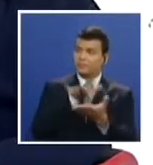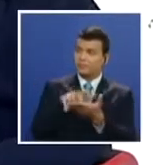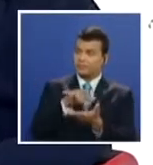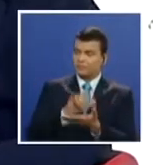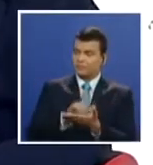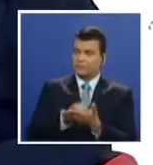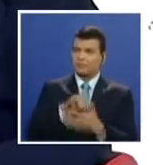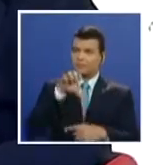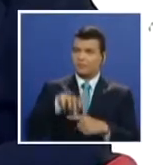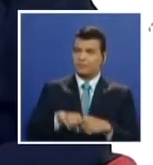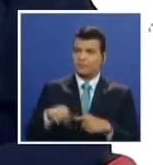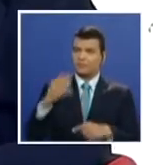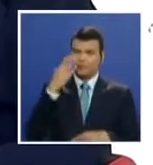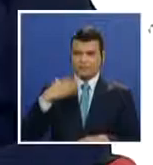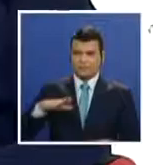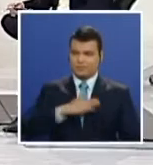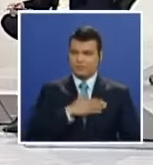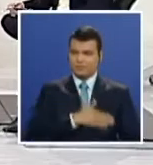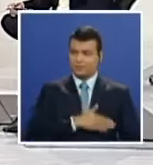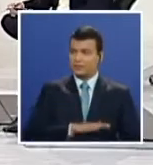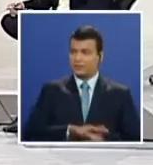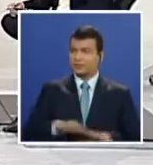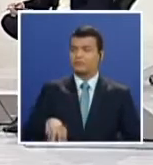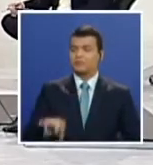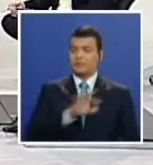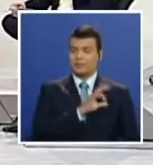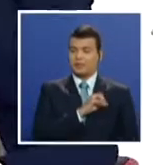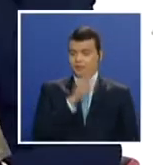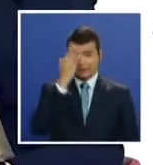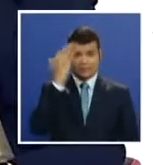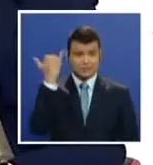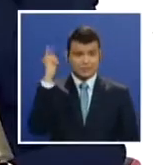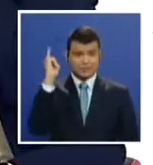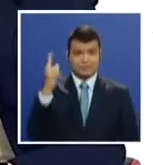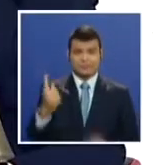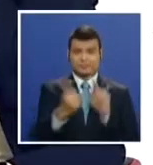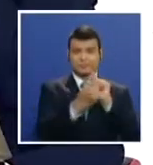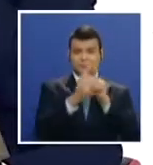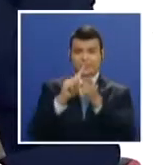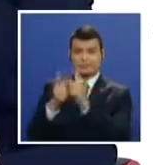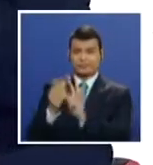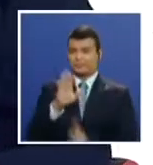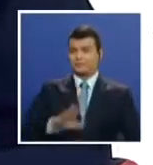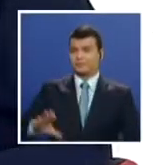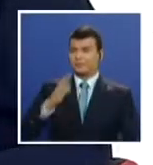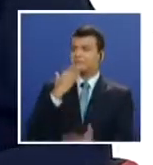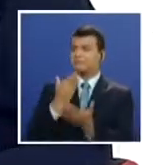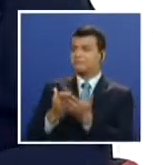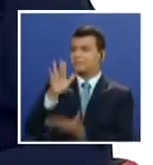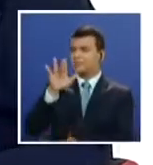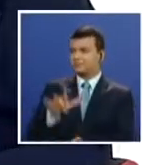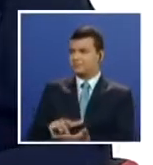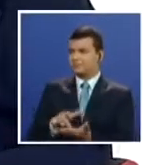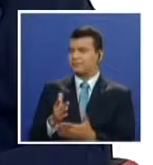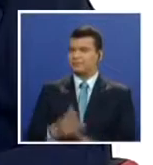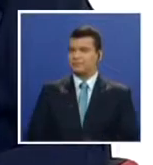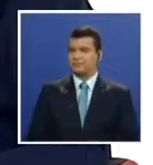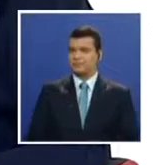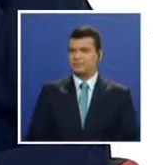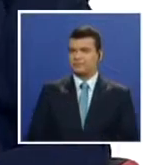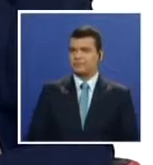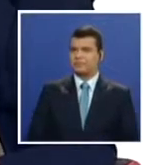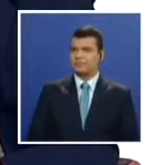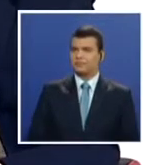es en el parque bolívar cierto bueno es este sábado ya saben el encuentro de apartadó de bandas diana muchísimas gracias por haber estado con nosotros